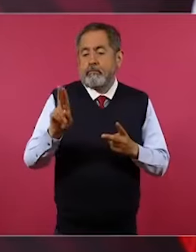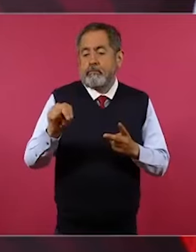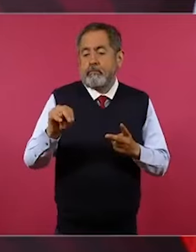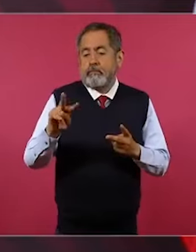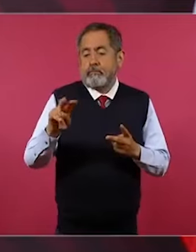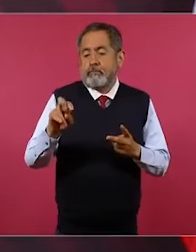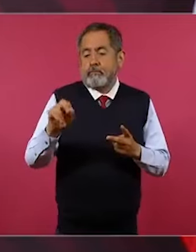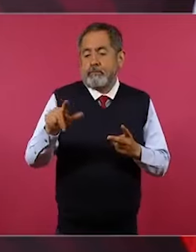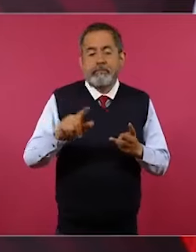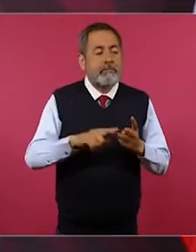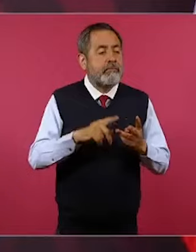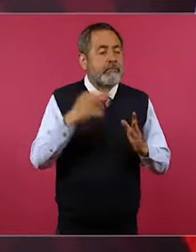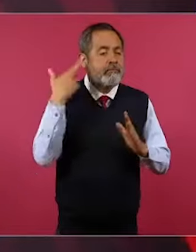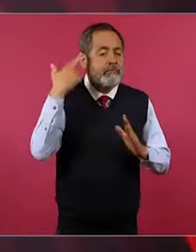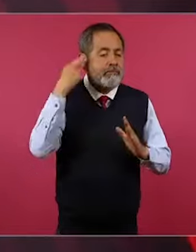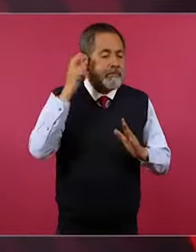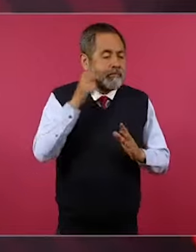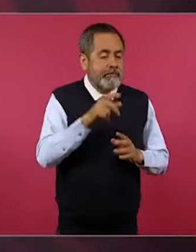radio, Fórmula